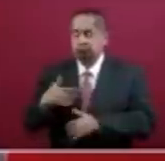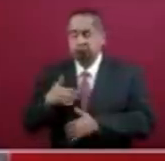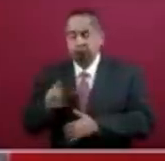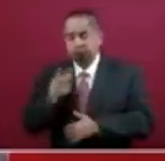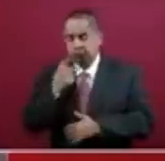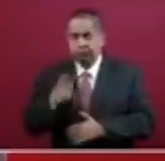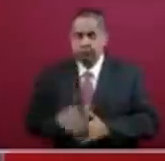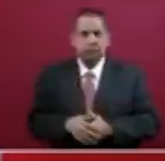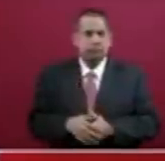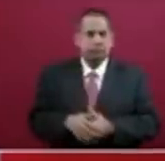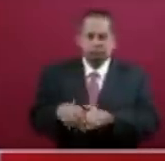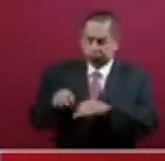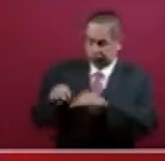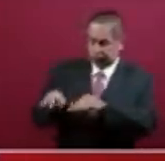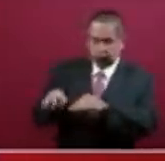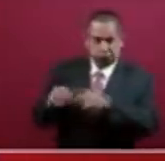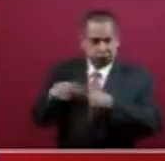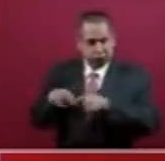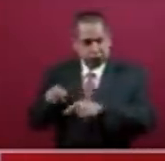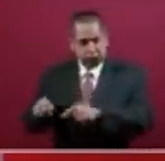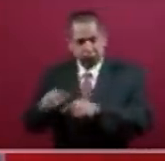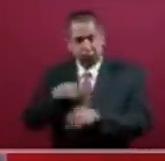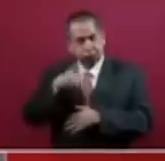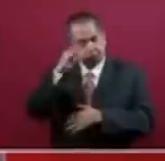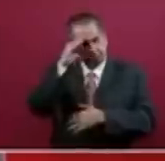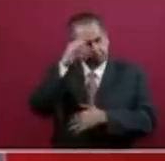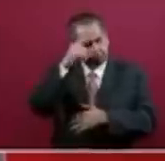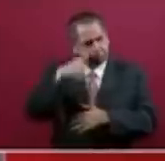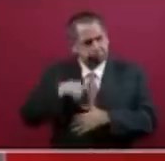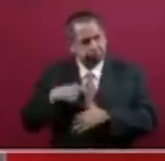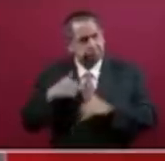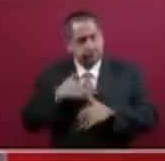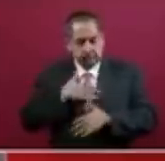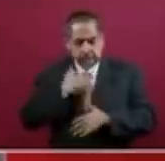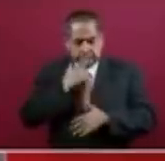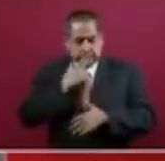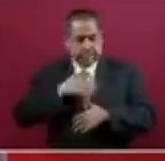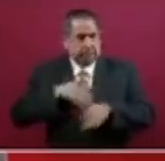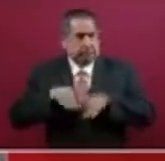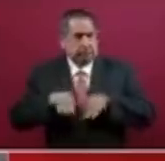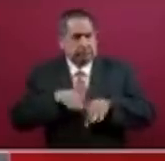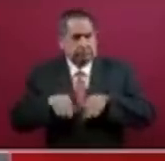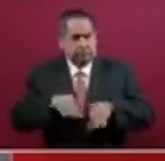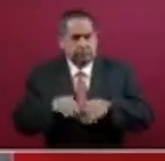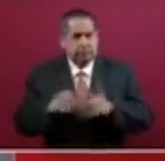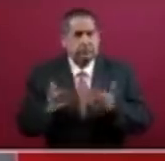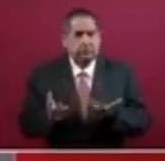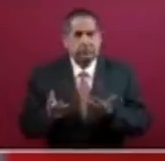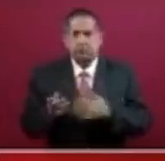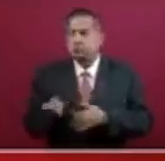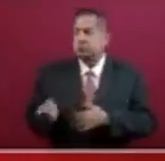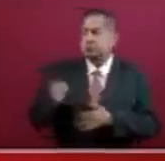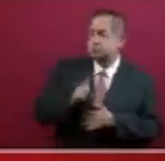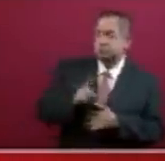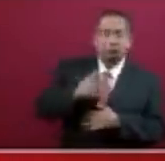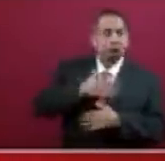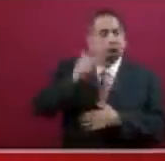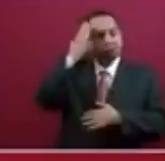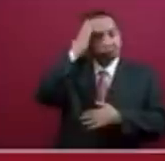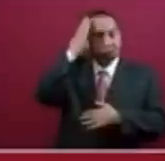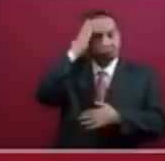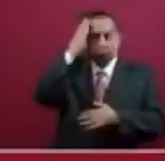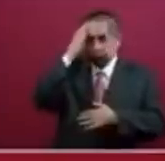El trabajador también piensa en cuidar su empleo y muchas veces el dirigente